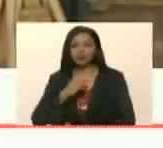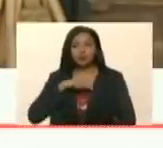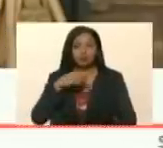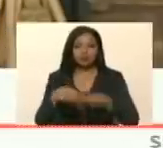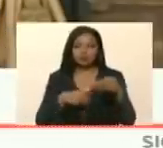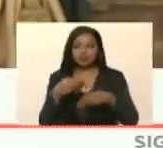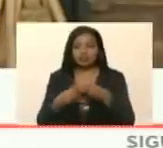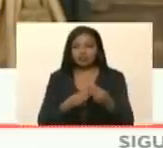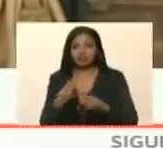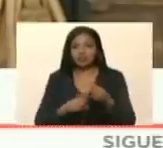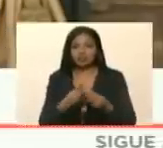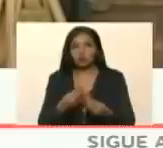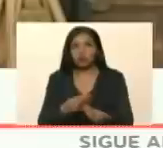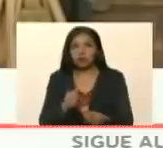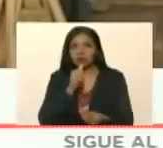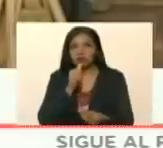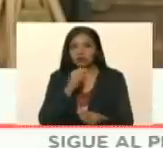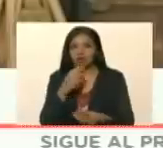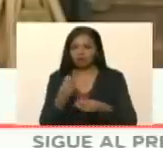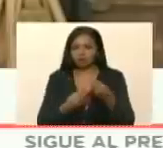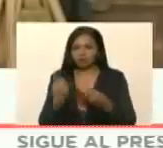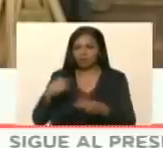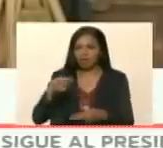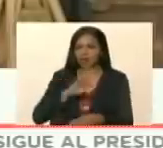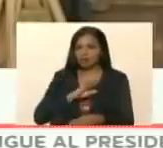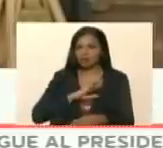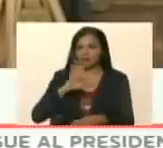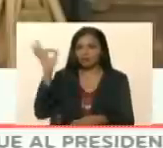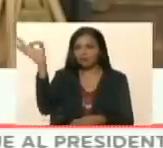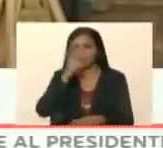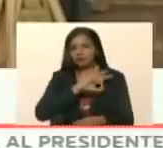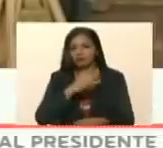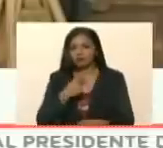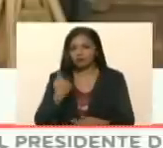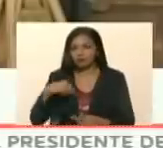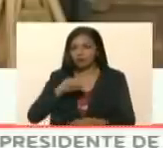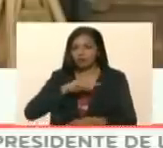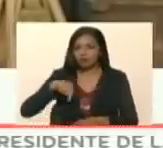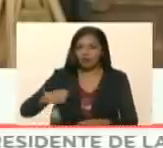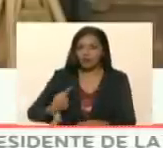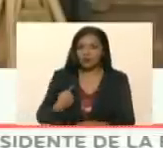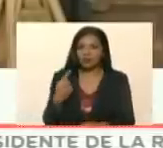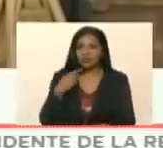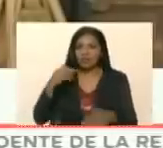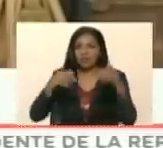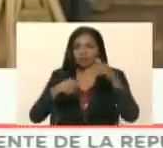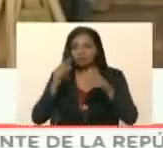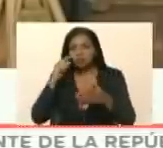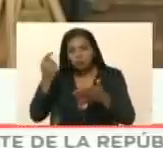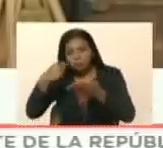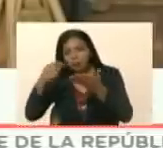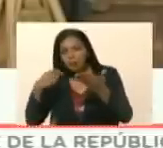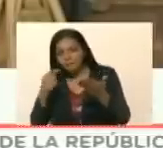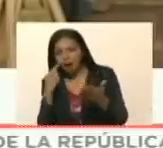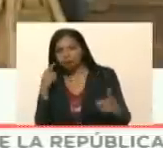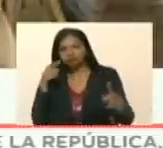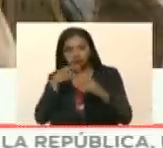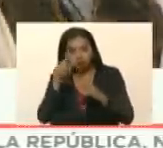¿Quién de ustedes cría aquí puerco? ¿El censo te llegó? Bueno, el censo